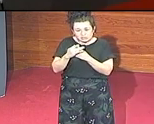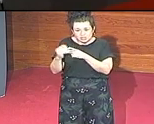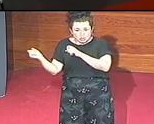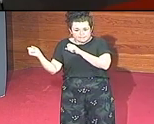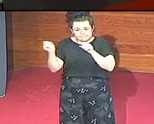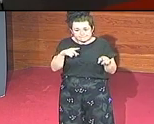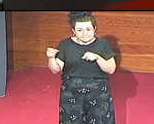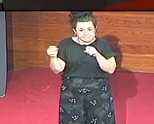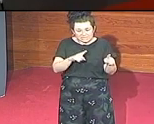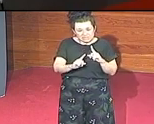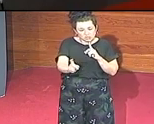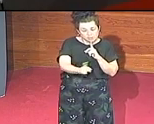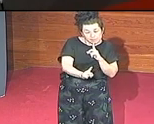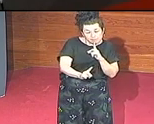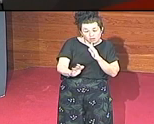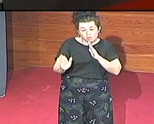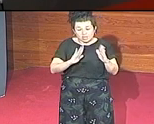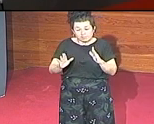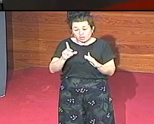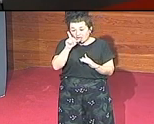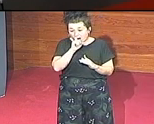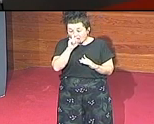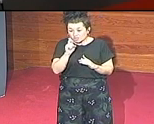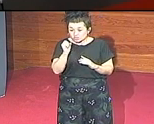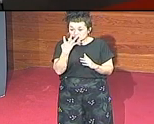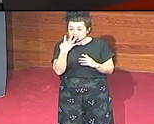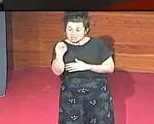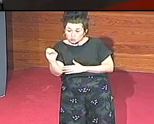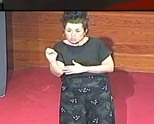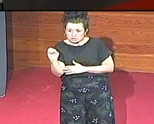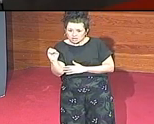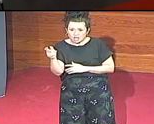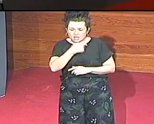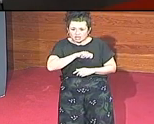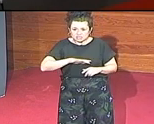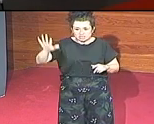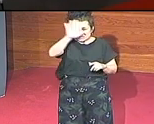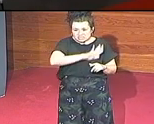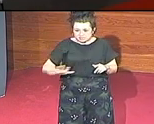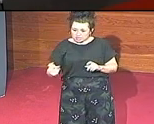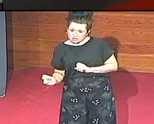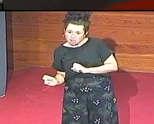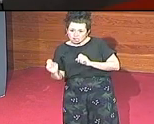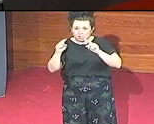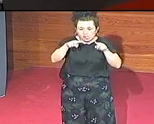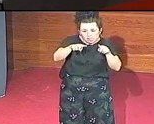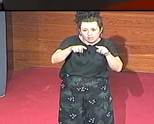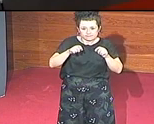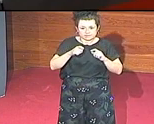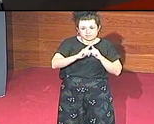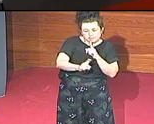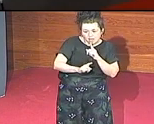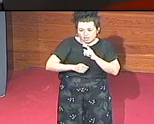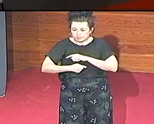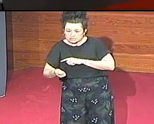muchos sitios en los años 50 de gente que venía de otras partes de españa y que utilizaban trabajar y que y que tenían que buscarse la